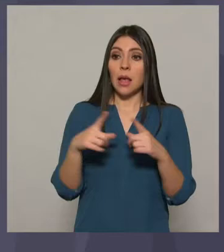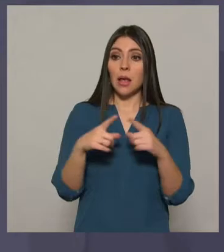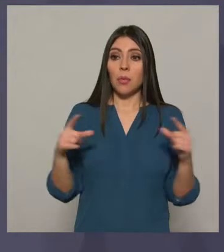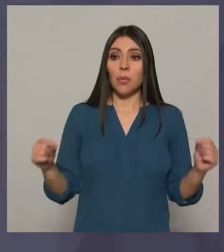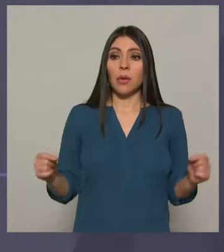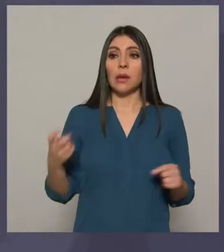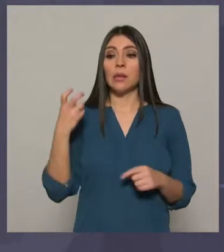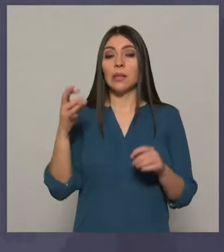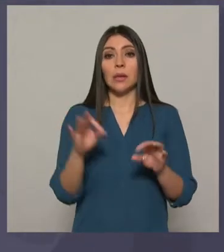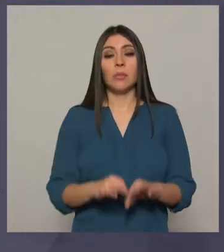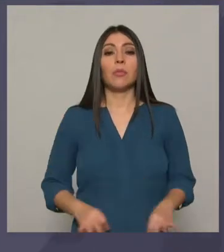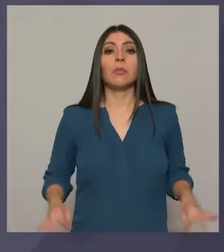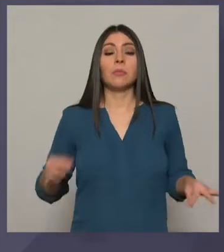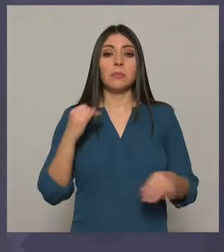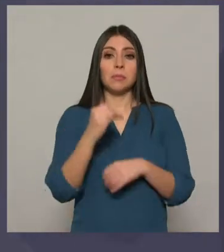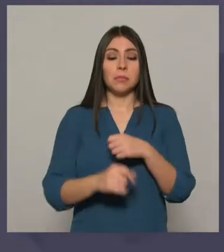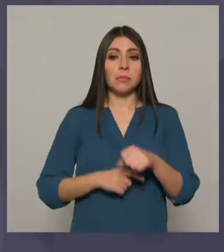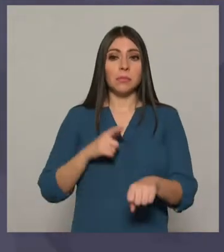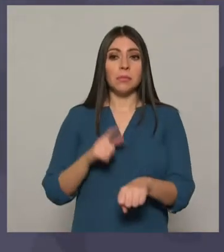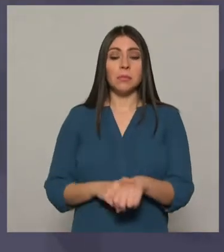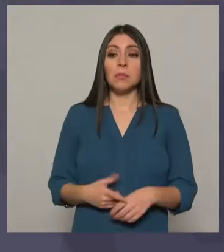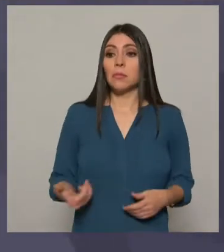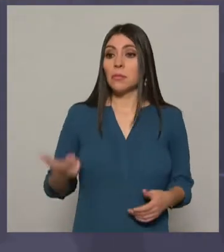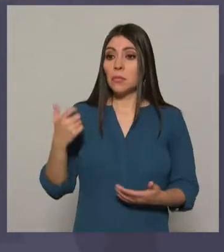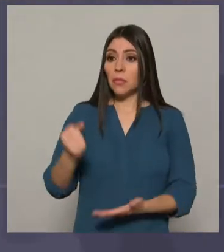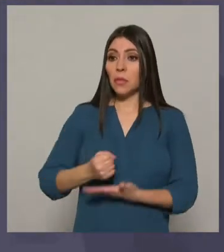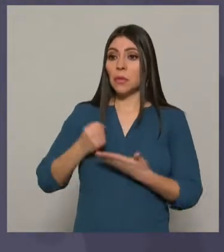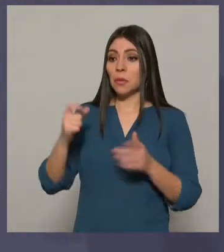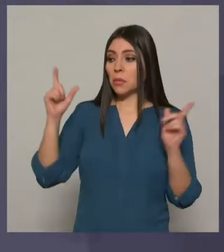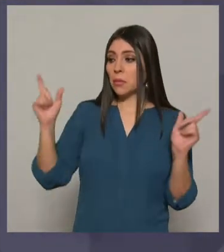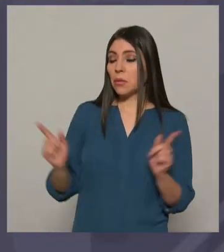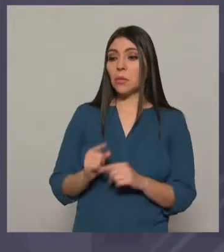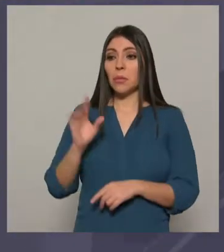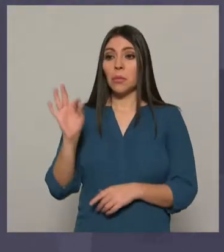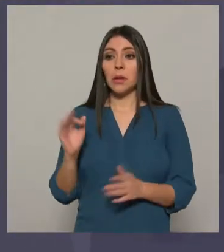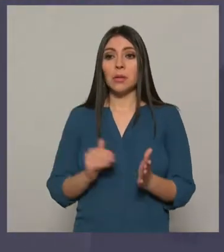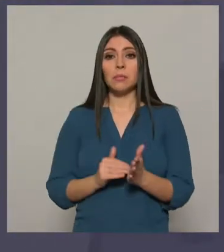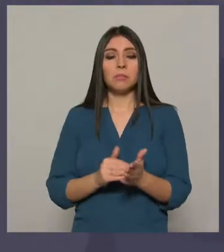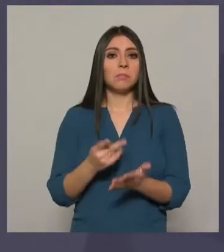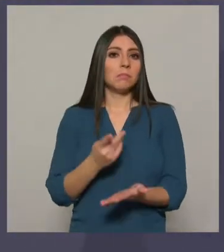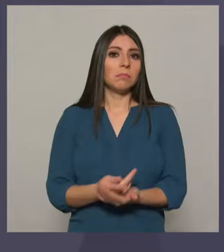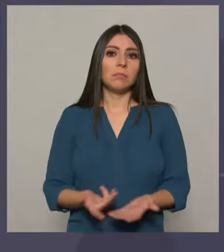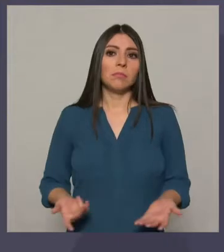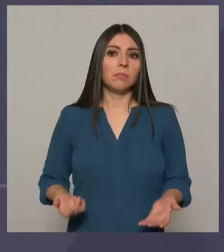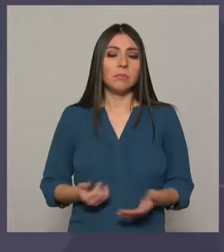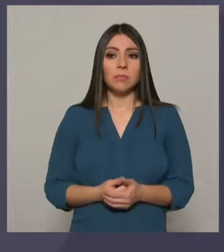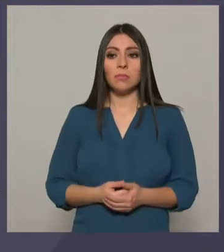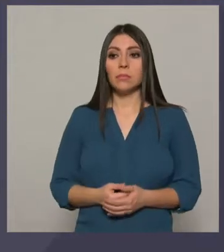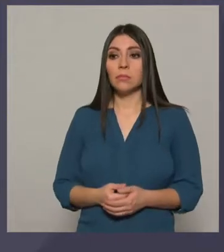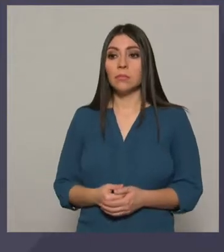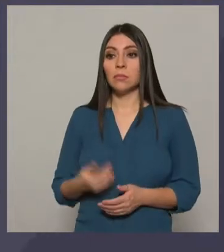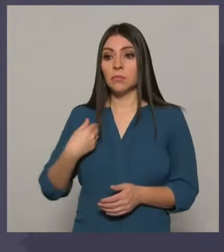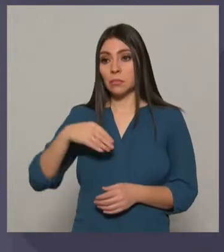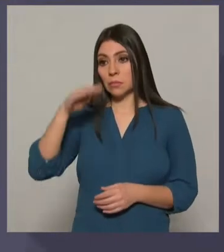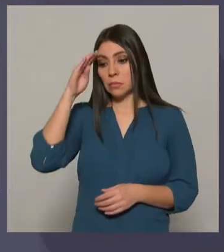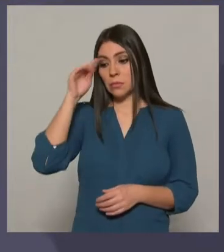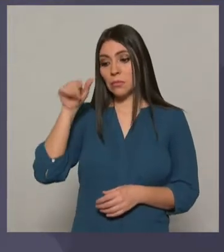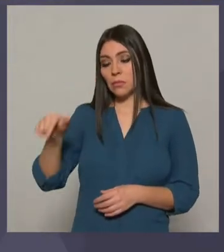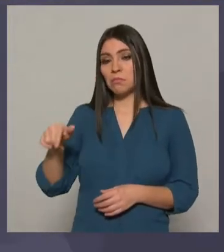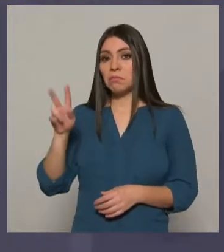referente internacional, y que en presupuesto le recortemos 40 millones de pesos. Creo que eso es grave, es